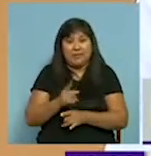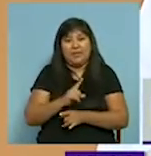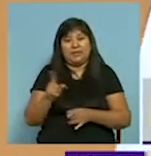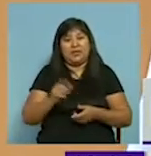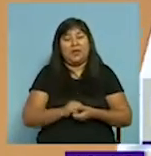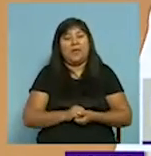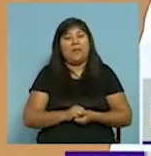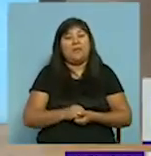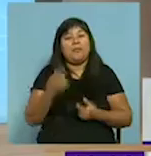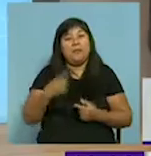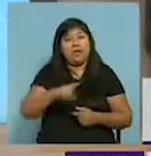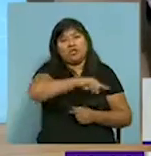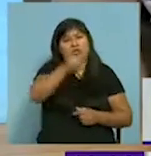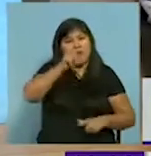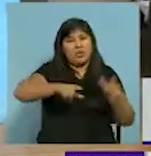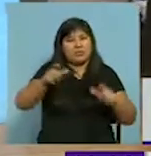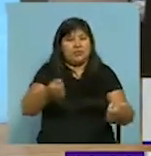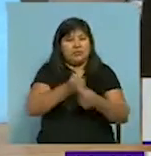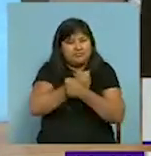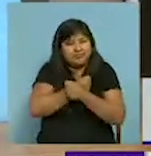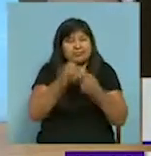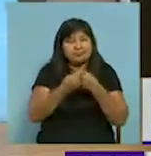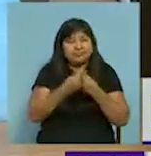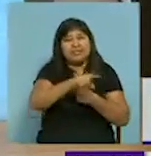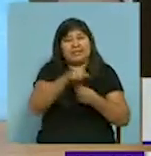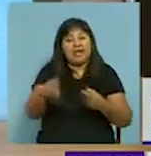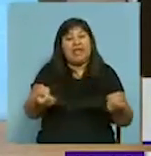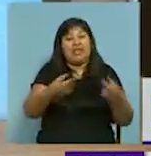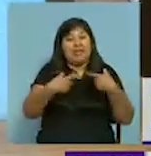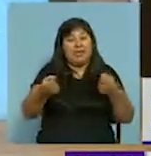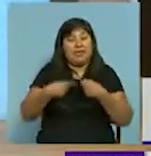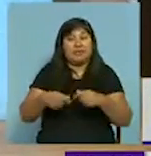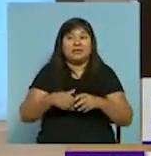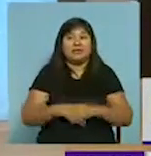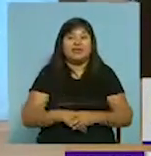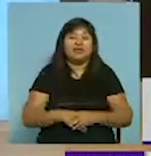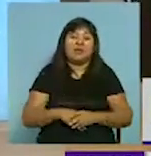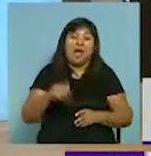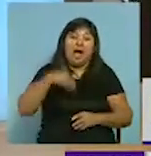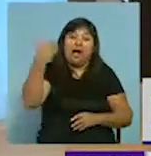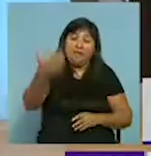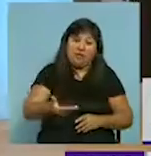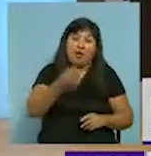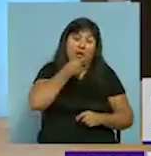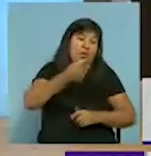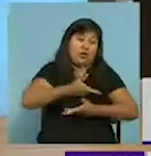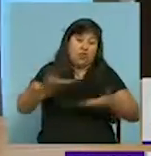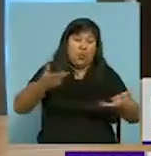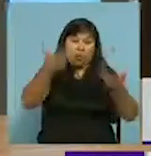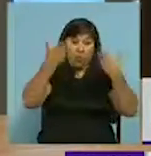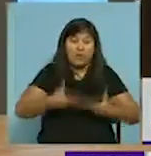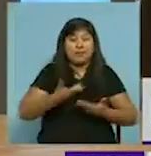todo este reconocimiento externo en lo que tiene que ver a la publicidad o en lo que tiene que ver a lo mediático